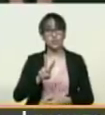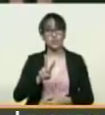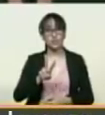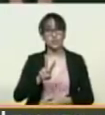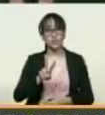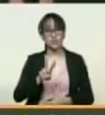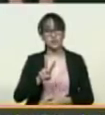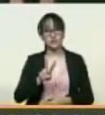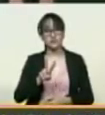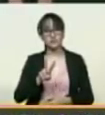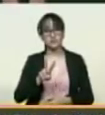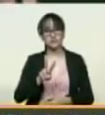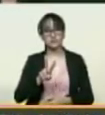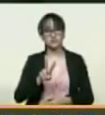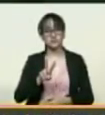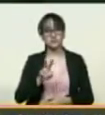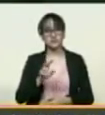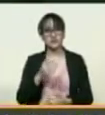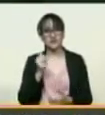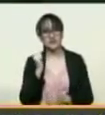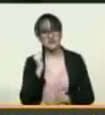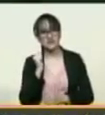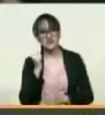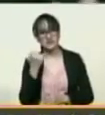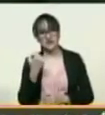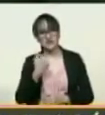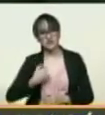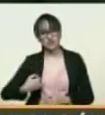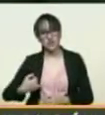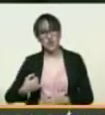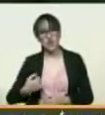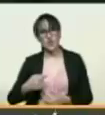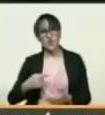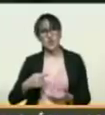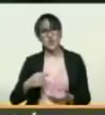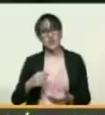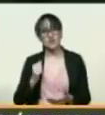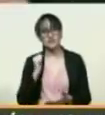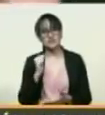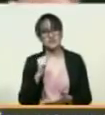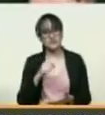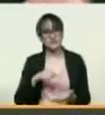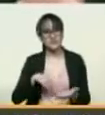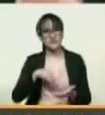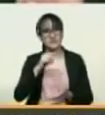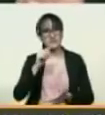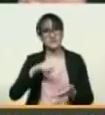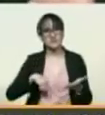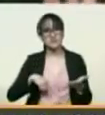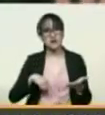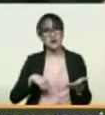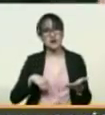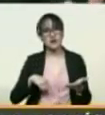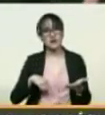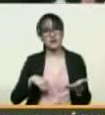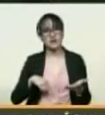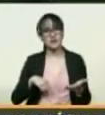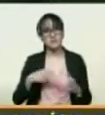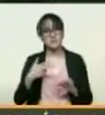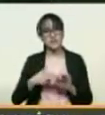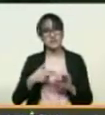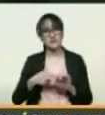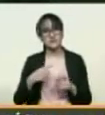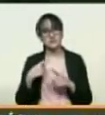bajo cargos de traición por firmar un contrato mixto entre PDVSA y Chevron.